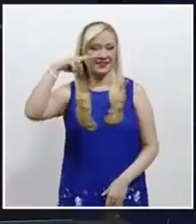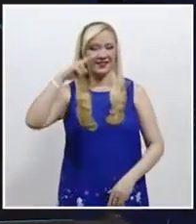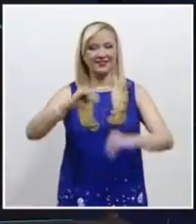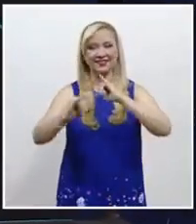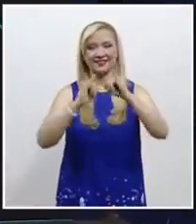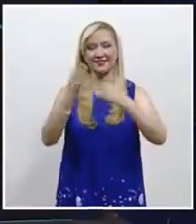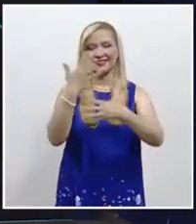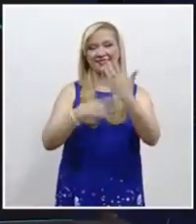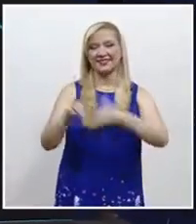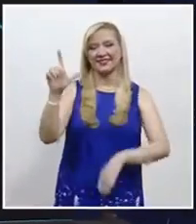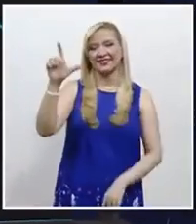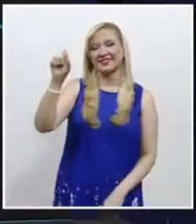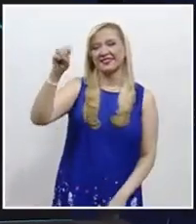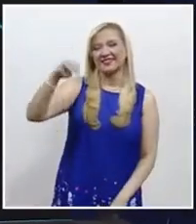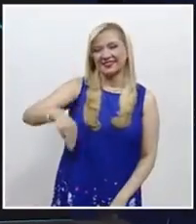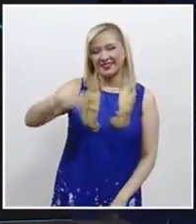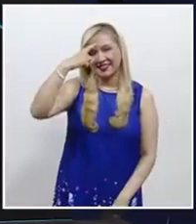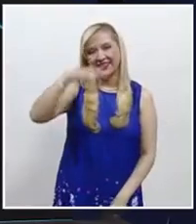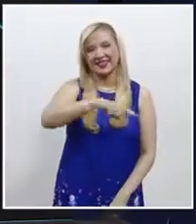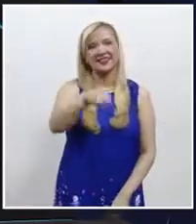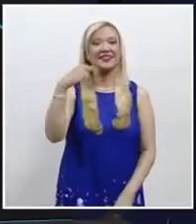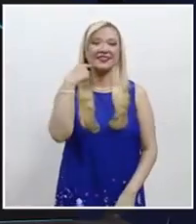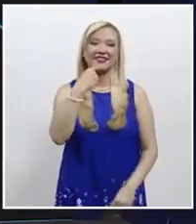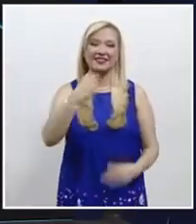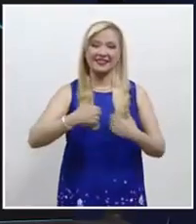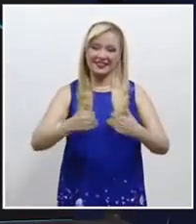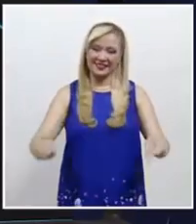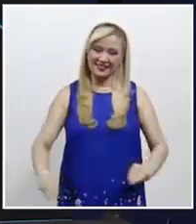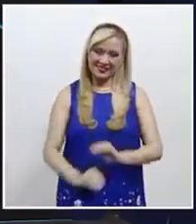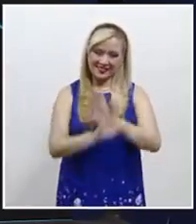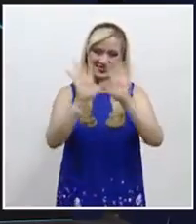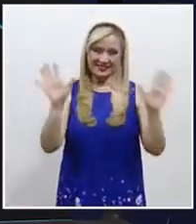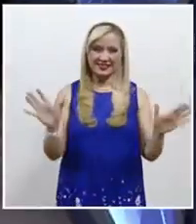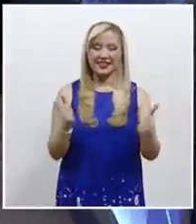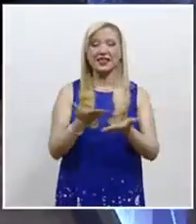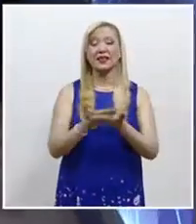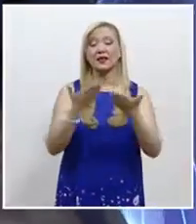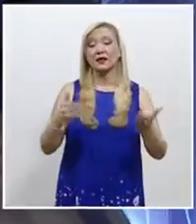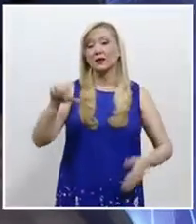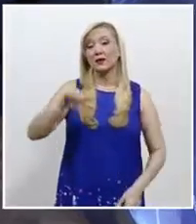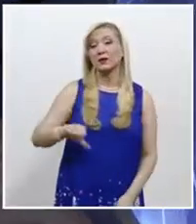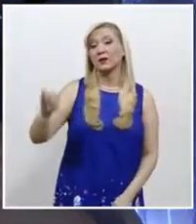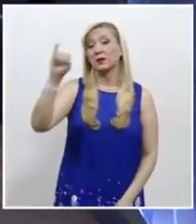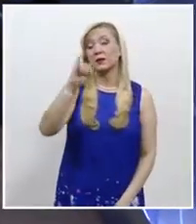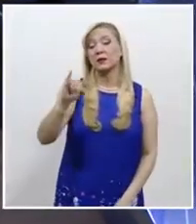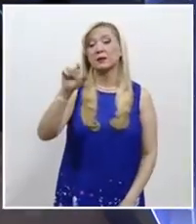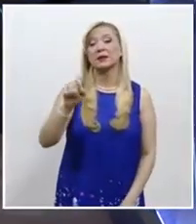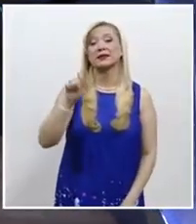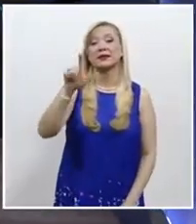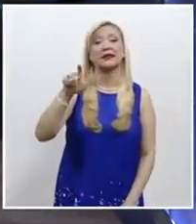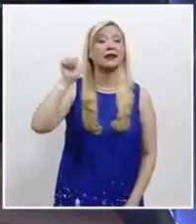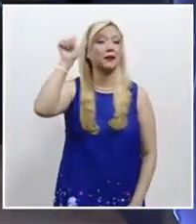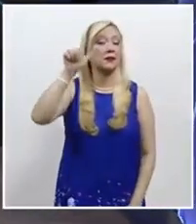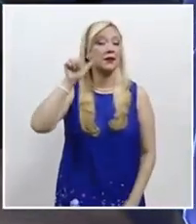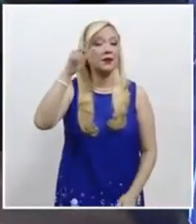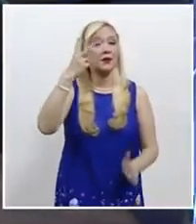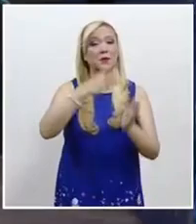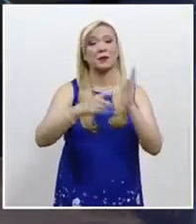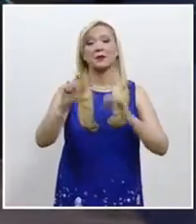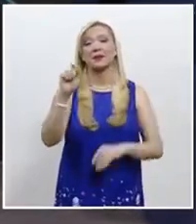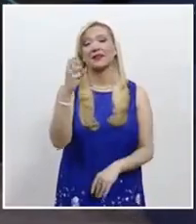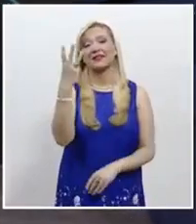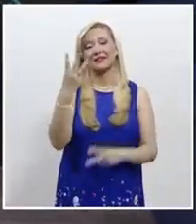nos acompaña en la interpretación de lengua de señas mexicana. Hoy es jueves 27 de abril de